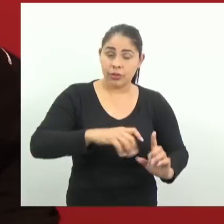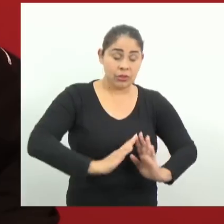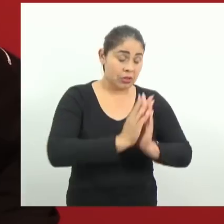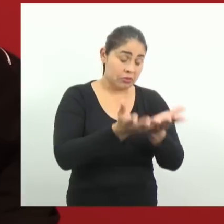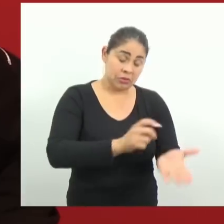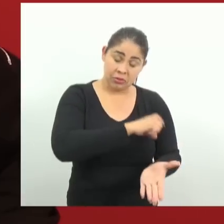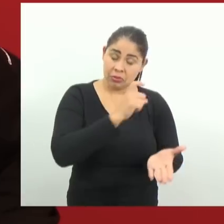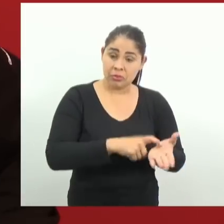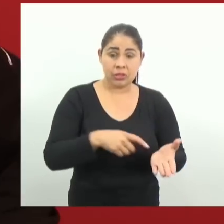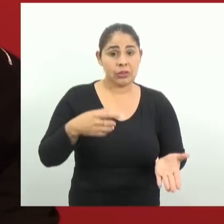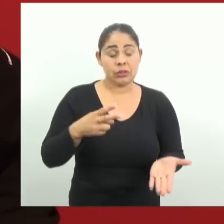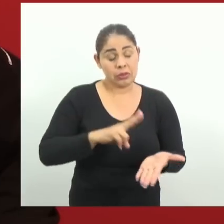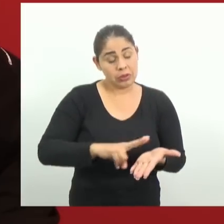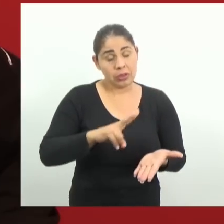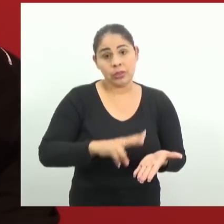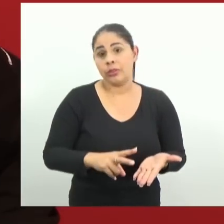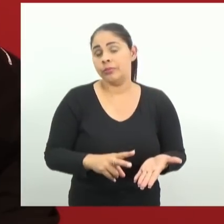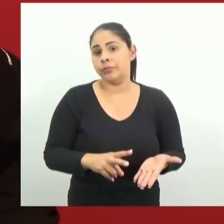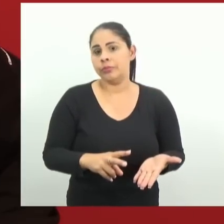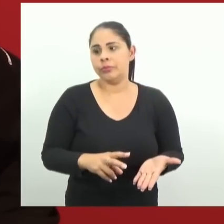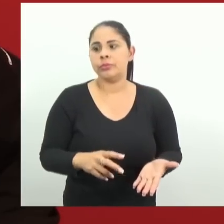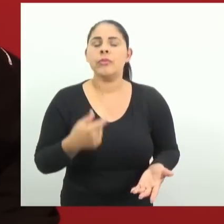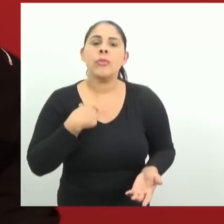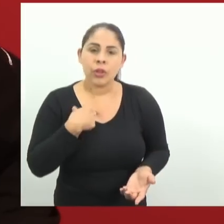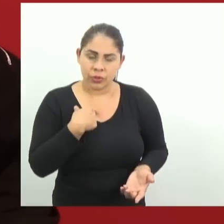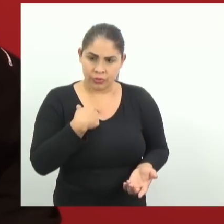Yo me comprometo con vosotros.